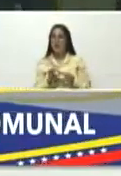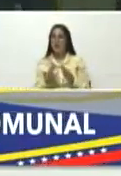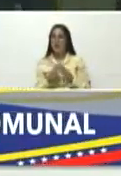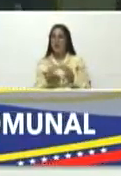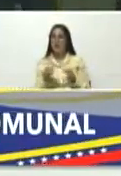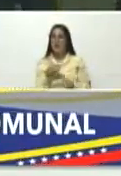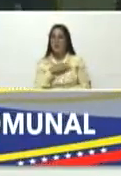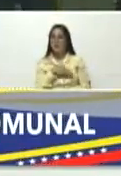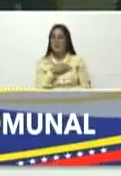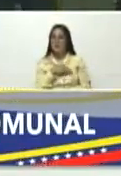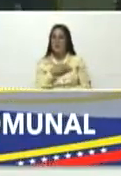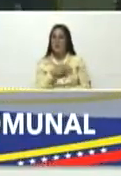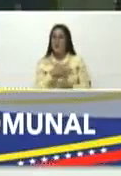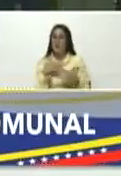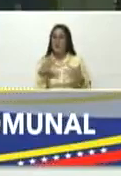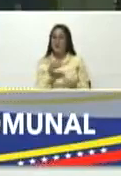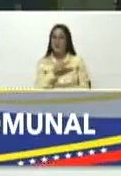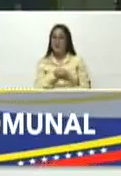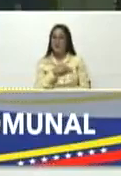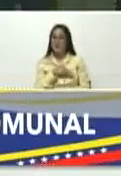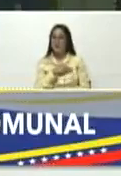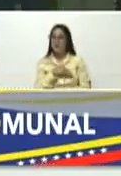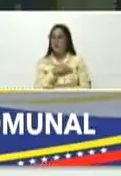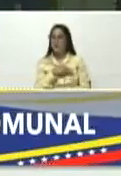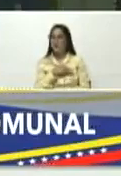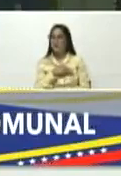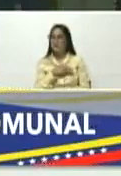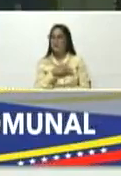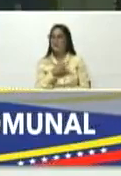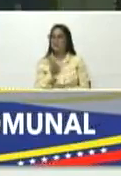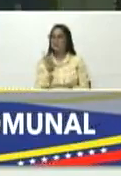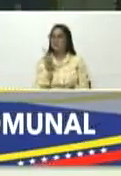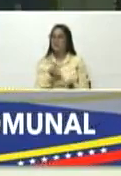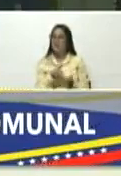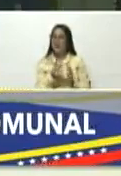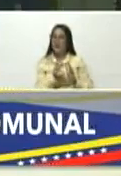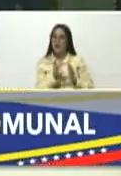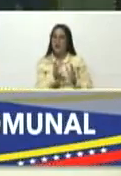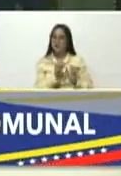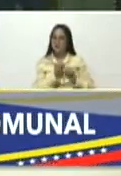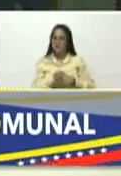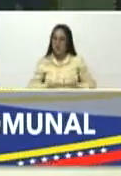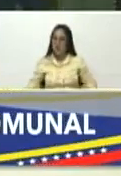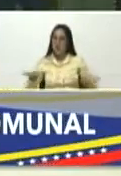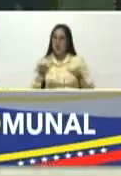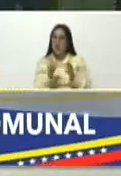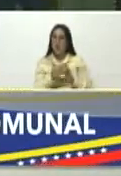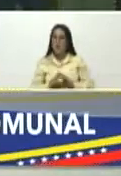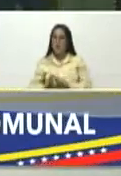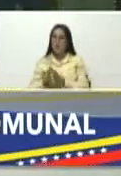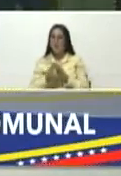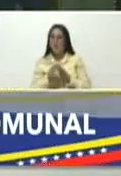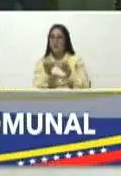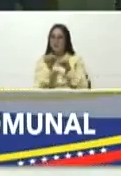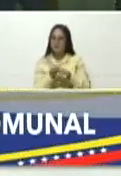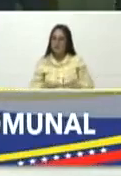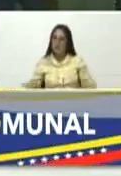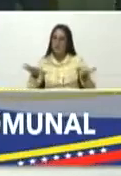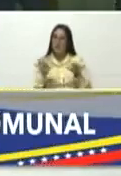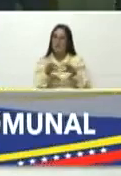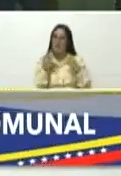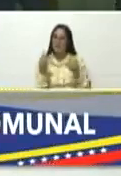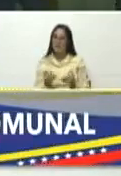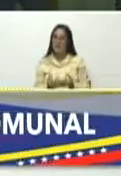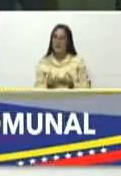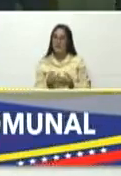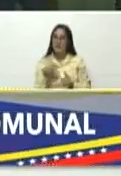las misiones, grandes misiones, lleguen a la comunidad, lleguen a la familia. Poner en el centro